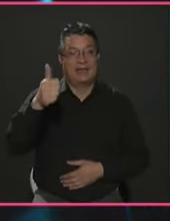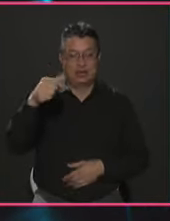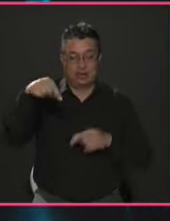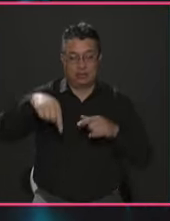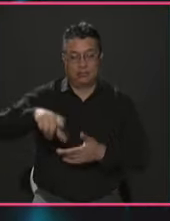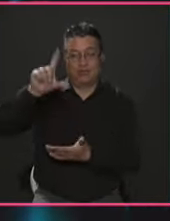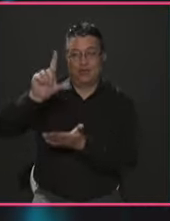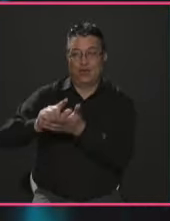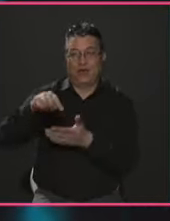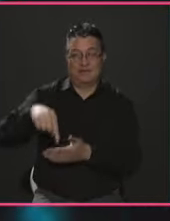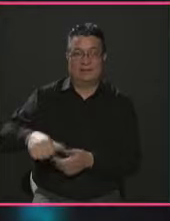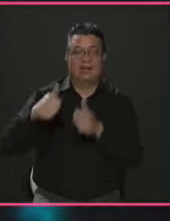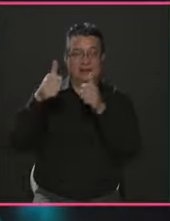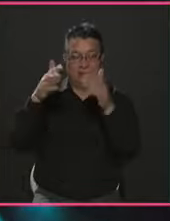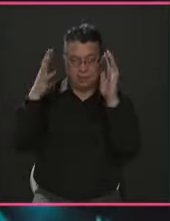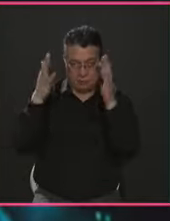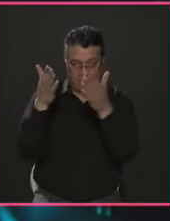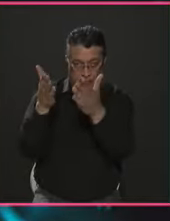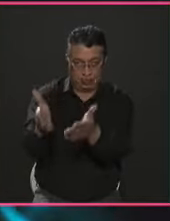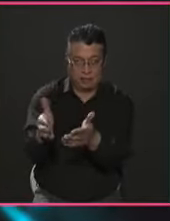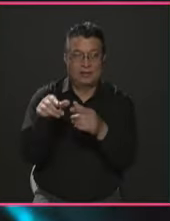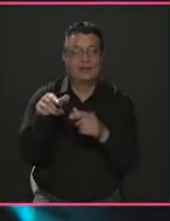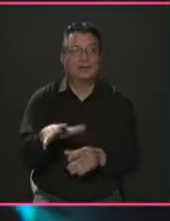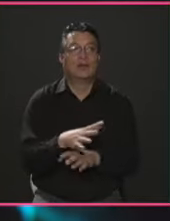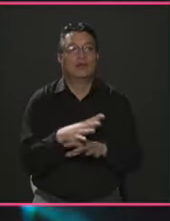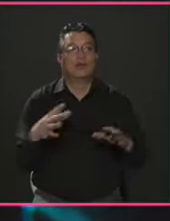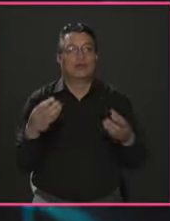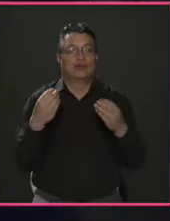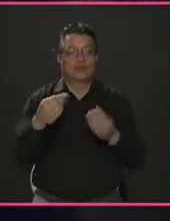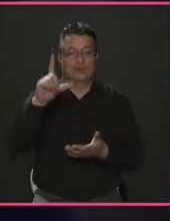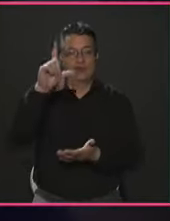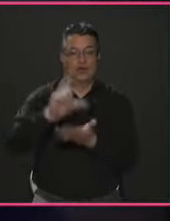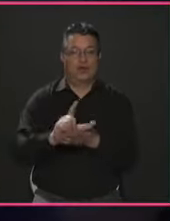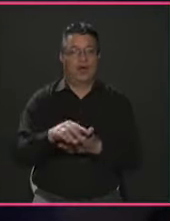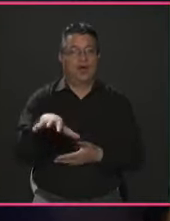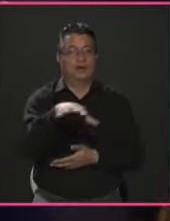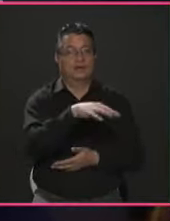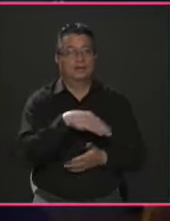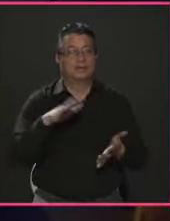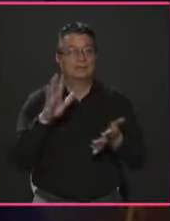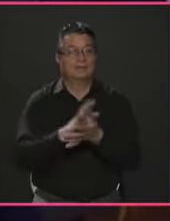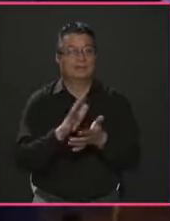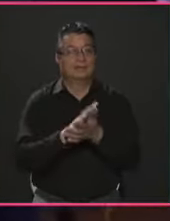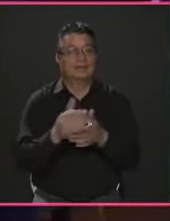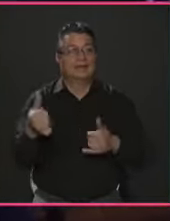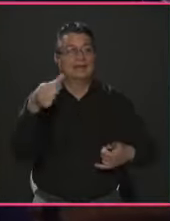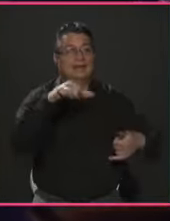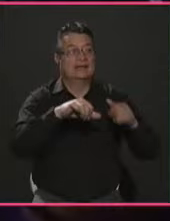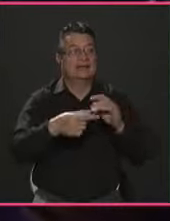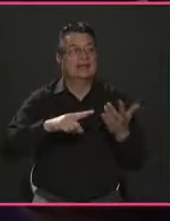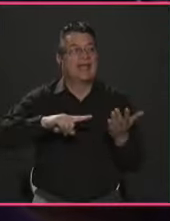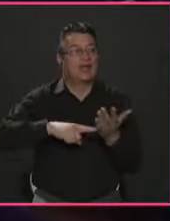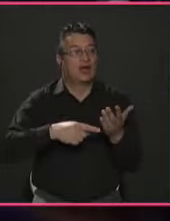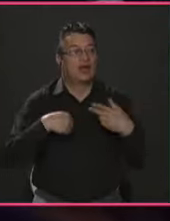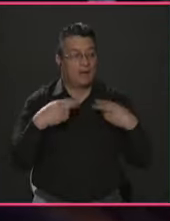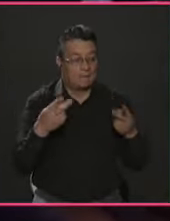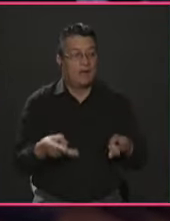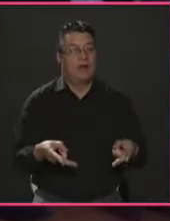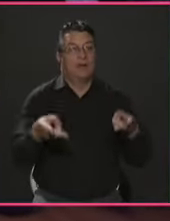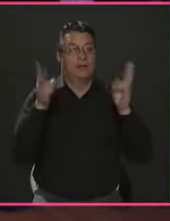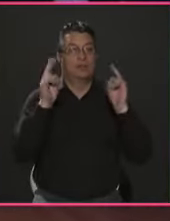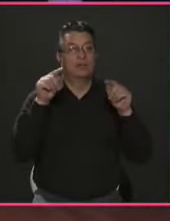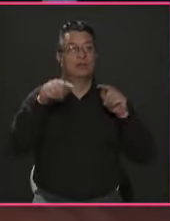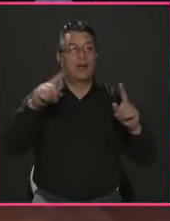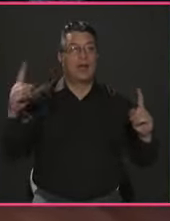cobija el día de hoy por favor un aplauso para ella por este tremendo lugar que celebra la ciencia y la tecnología también y nos da la posibilidad de